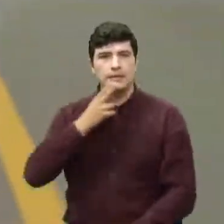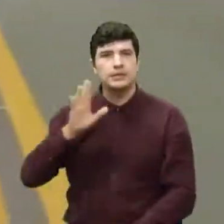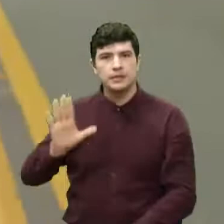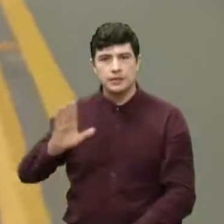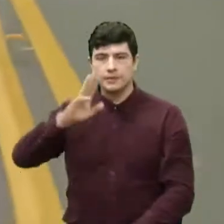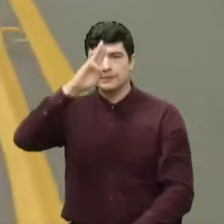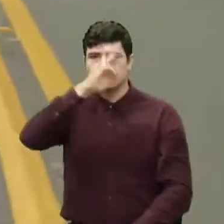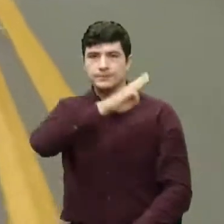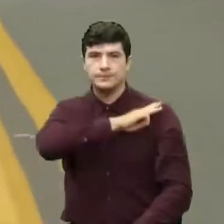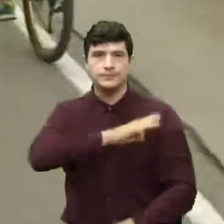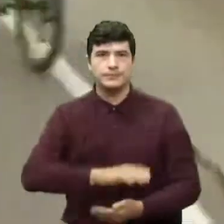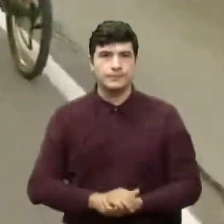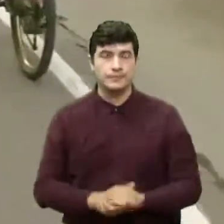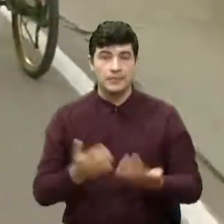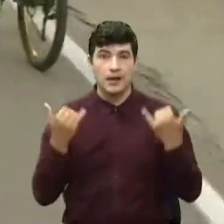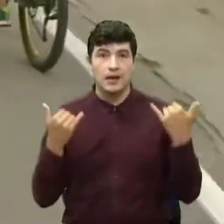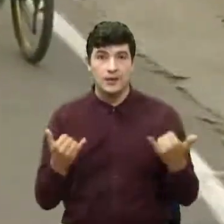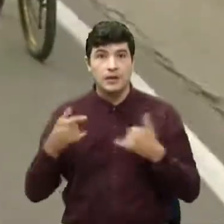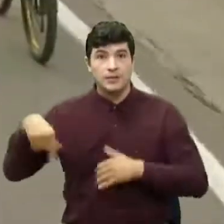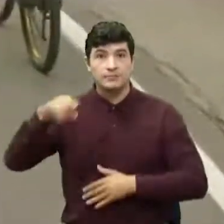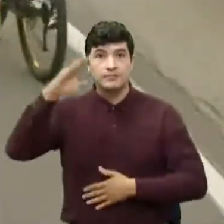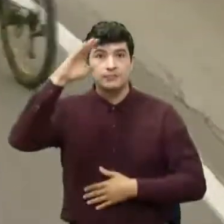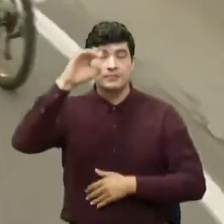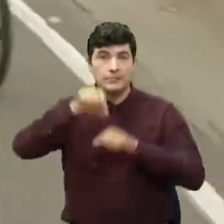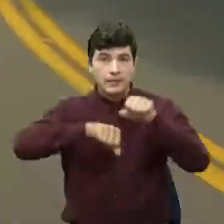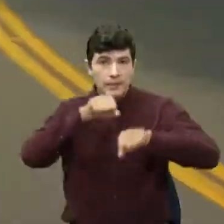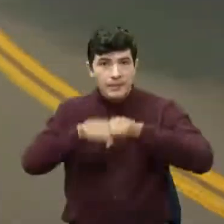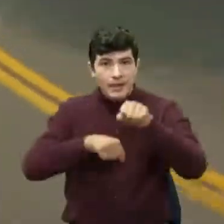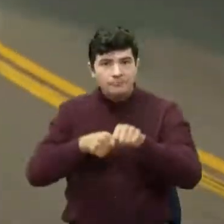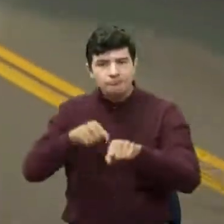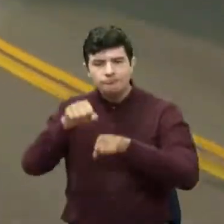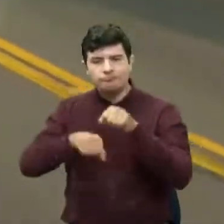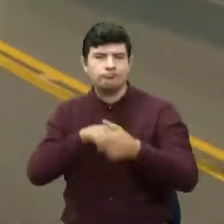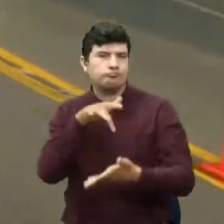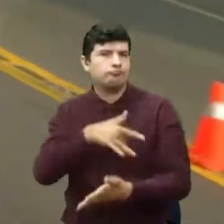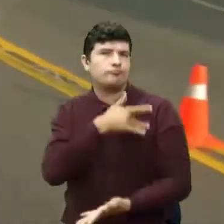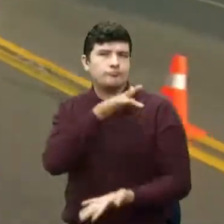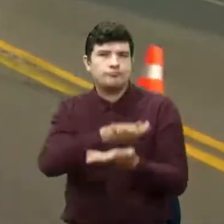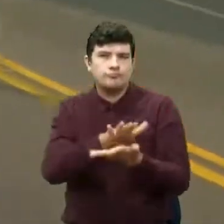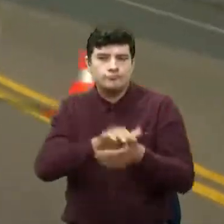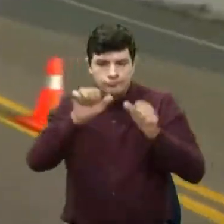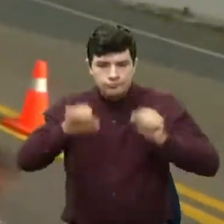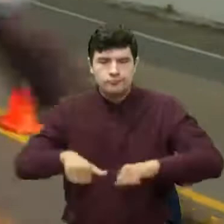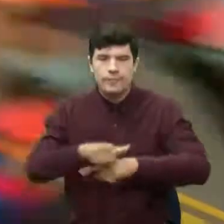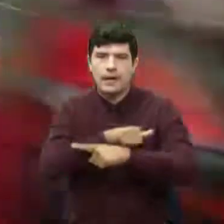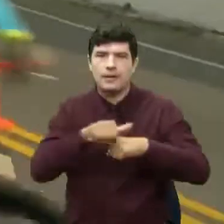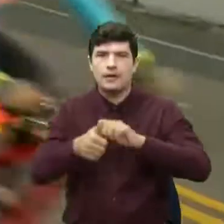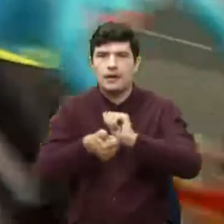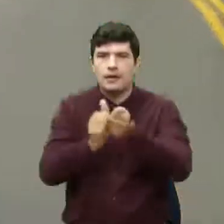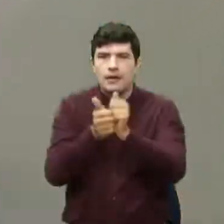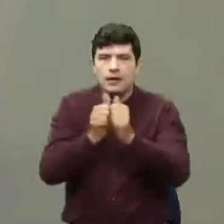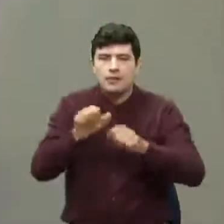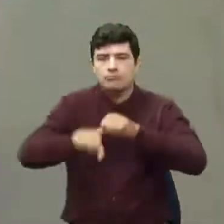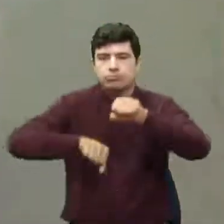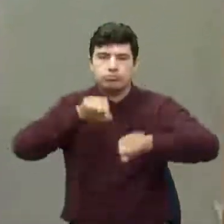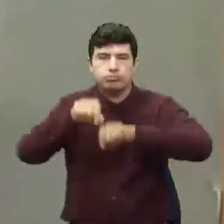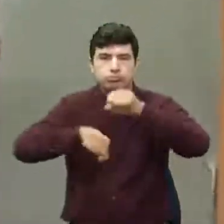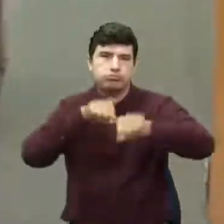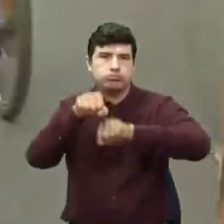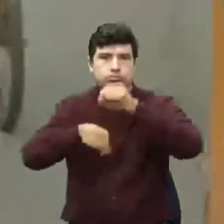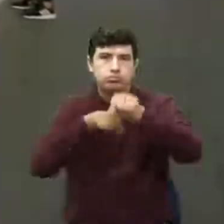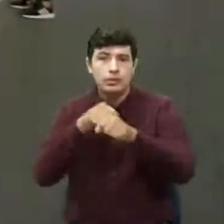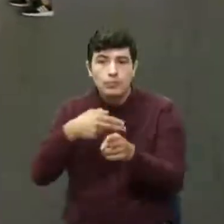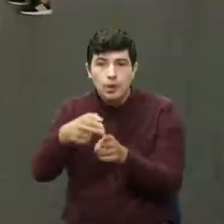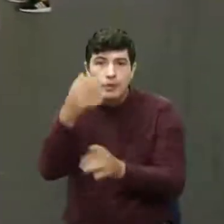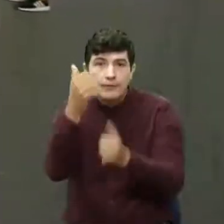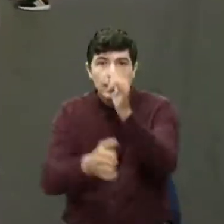Los deportistas ahora contarán con mayor presencia de las autoridades para practicar el ciclismo y evitar ser víctimas de atracos para este fin de